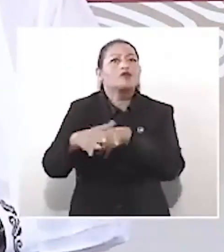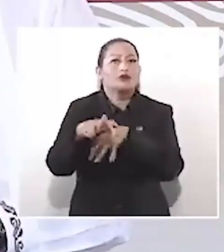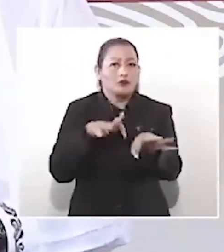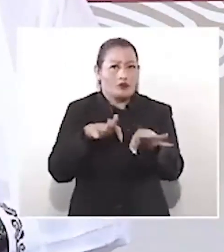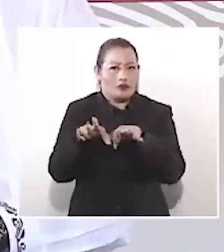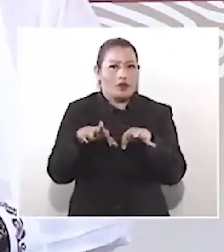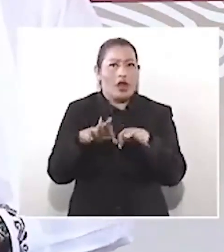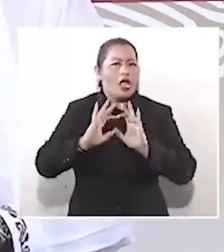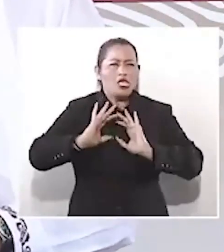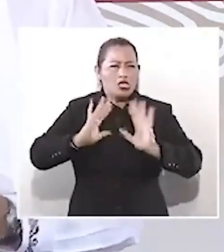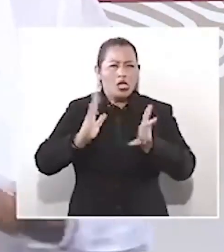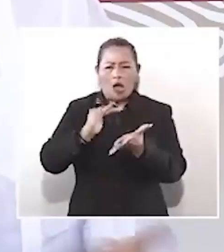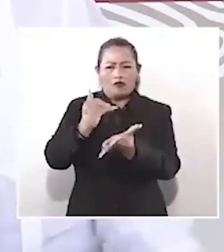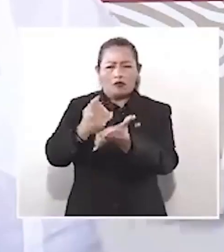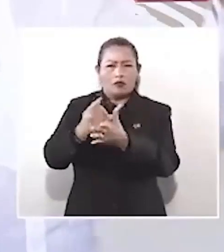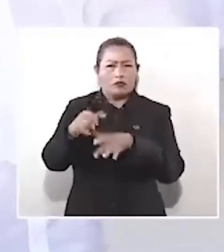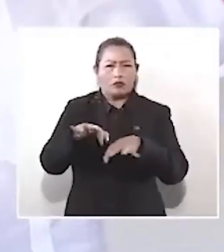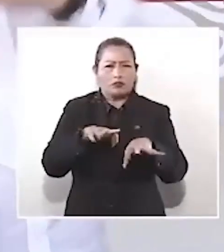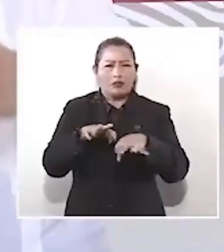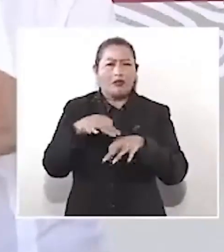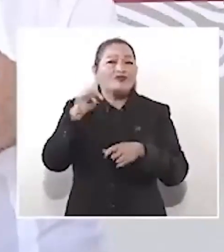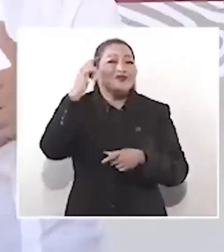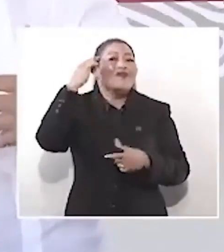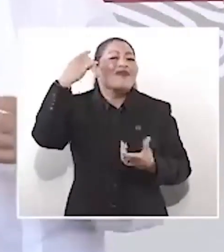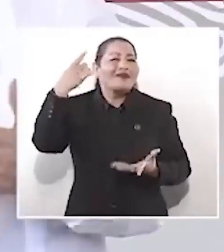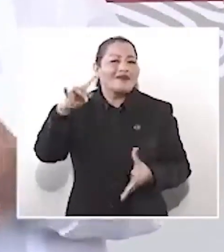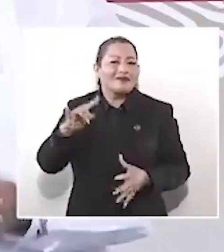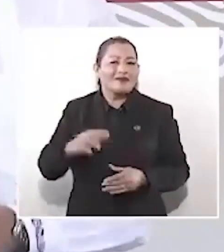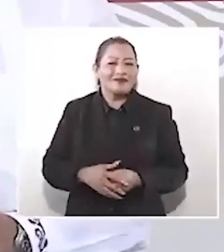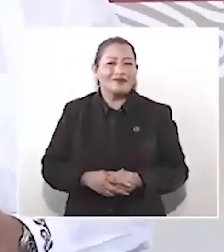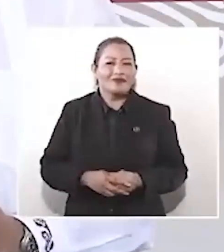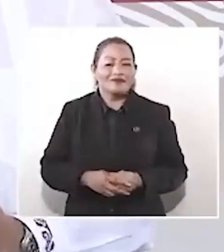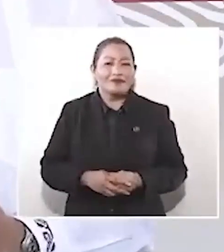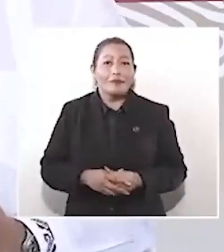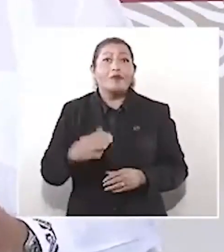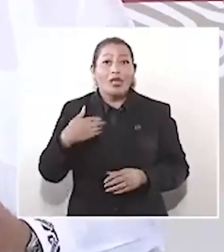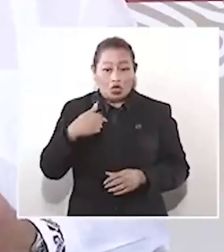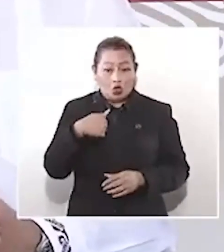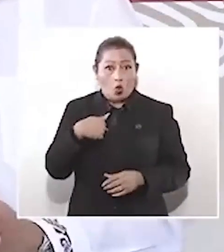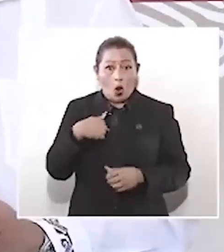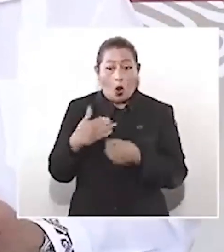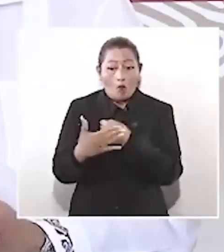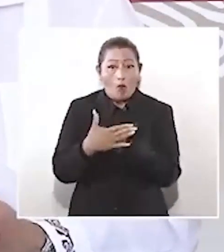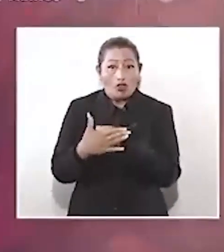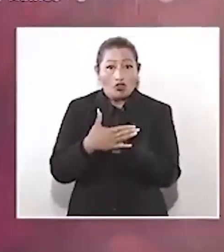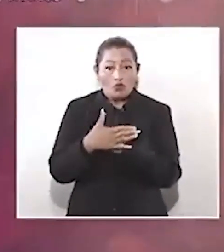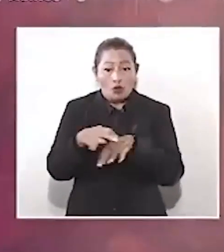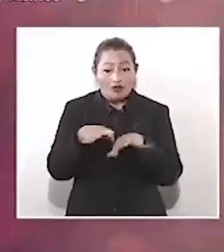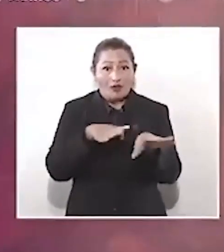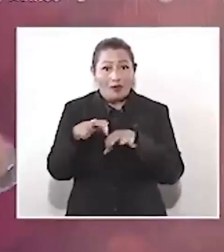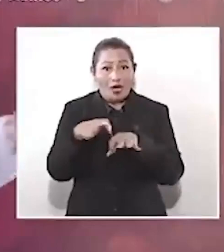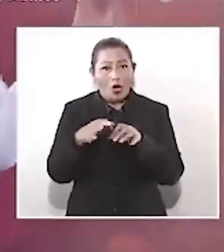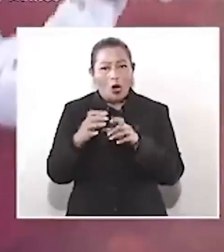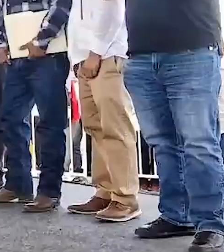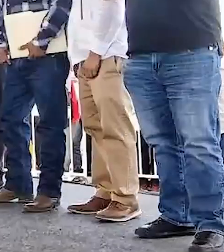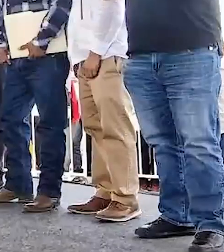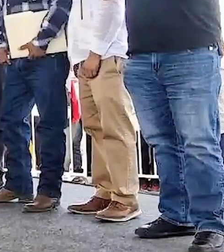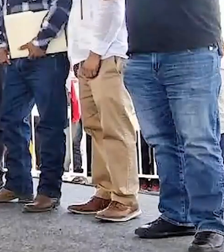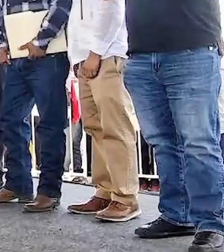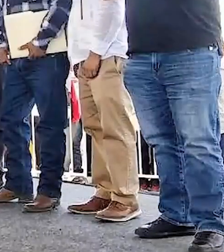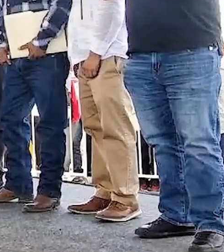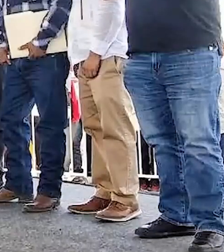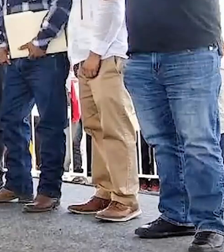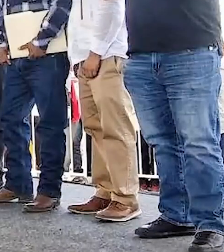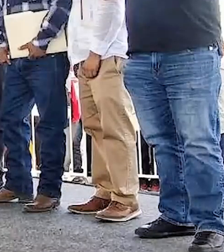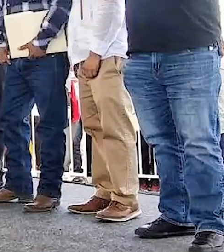Antes de que termine el presidente López Obrado estará construido ese acueducto. ¿De cuántas personas estamos hablando,